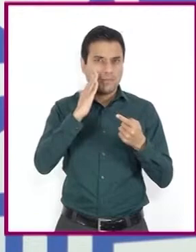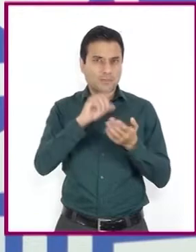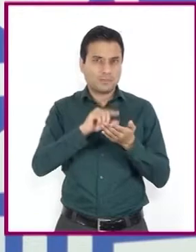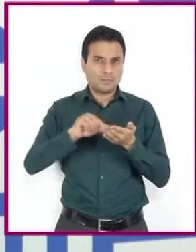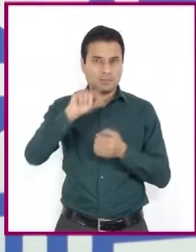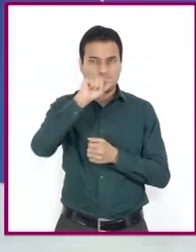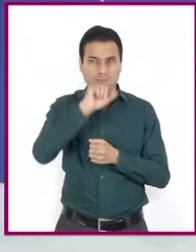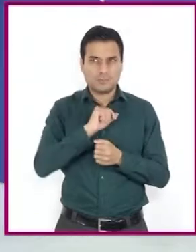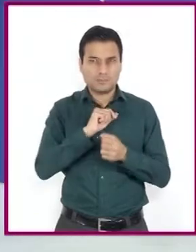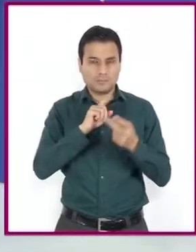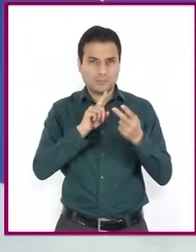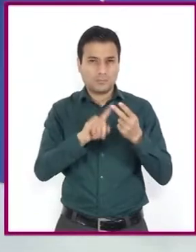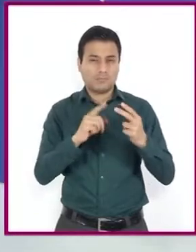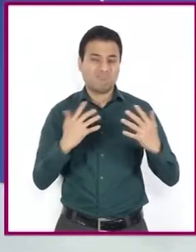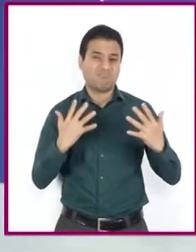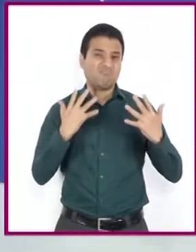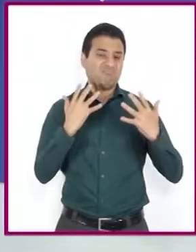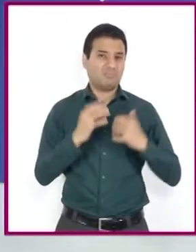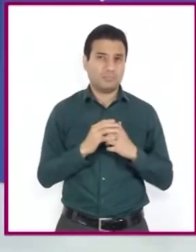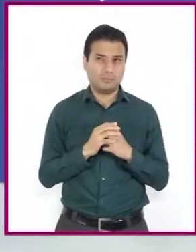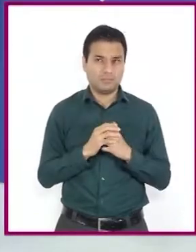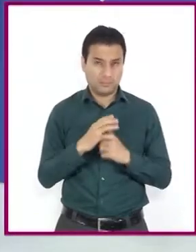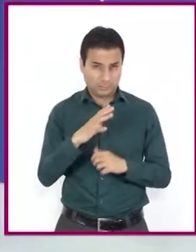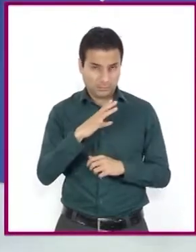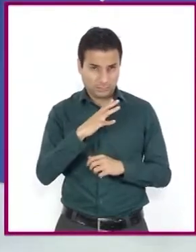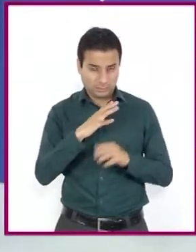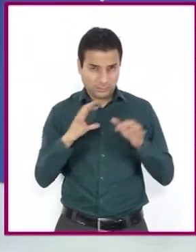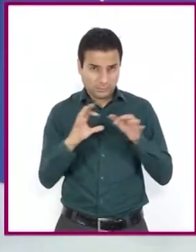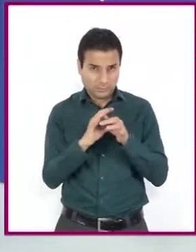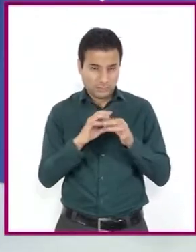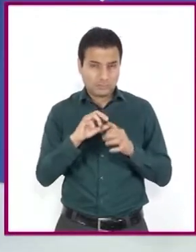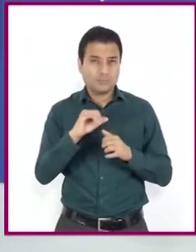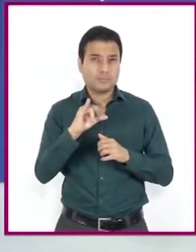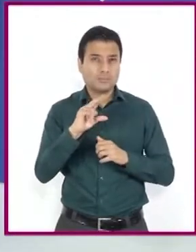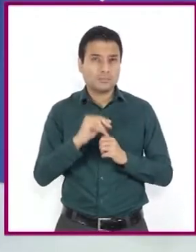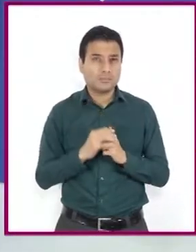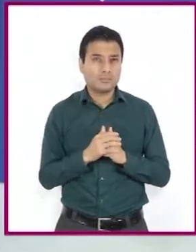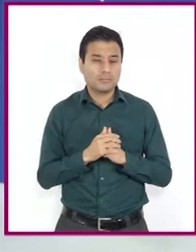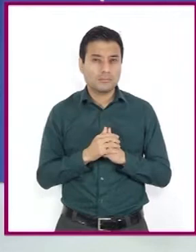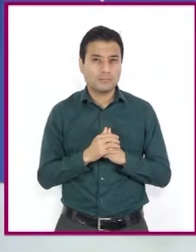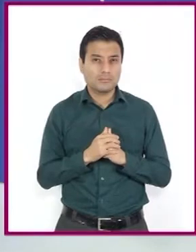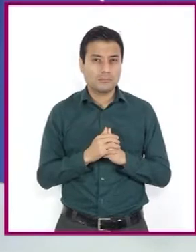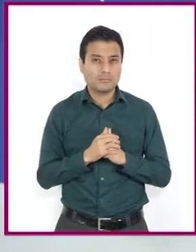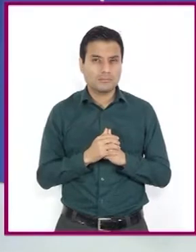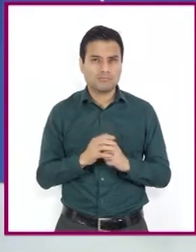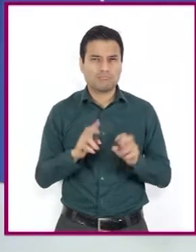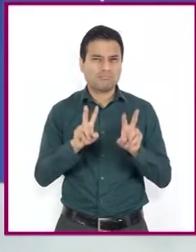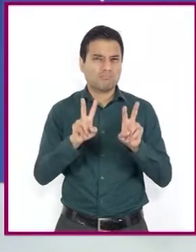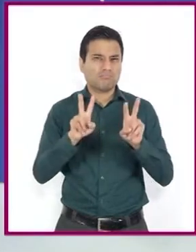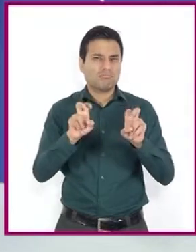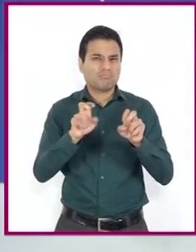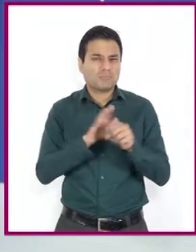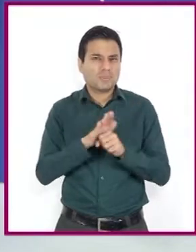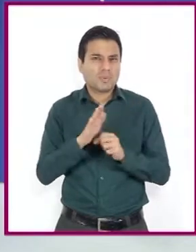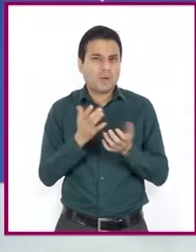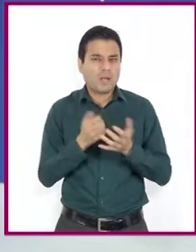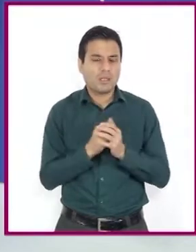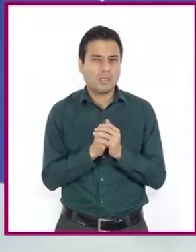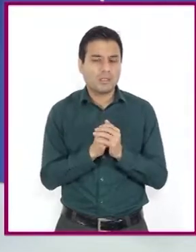narcisismo. La respuesta a esta pregunta nos puede dar pistas sobre cuál será el tema, y este